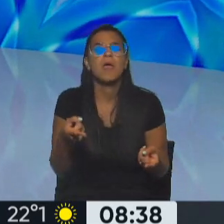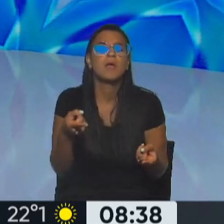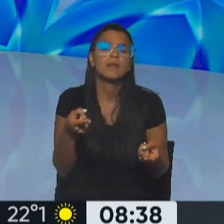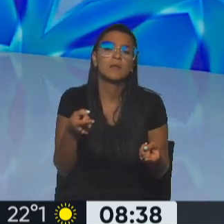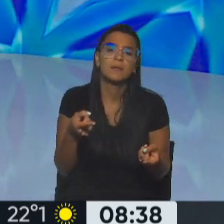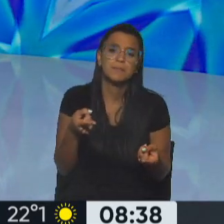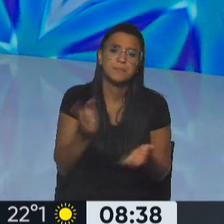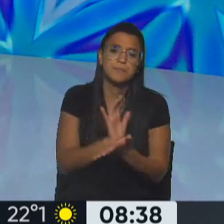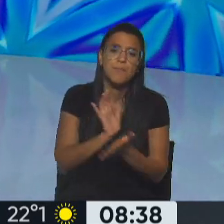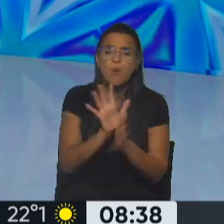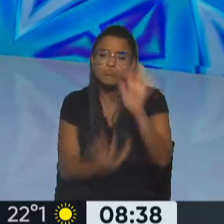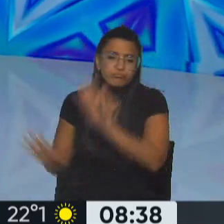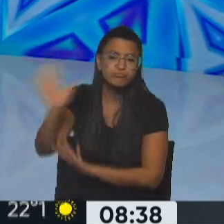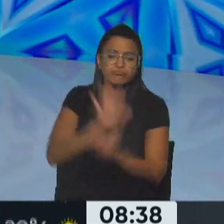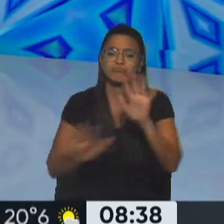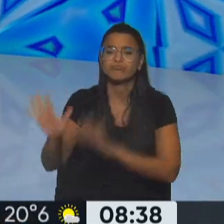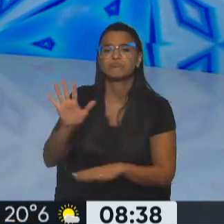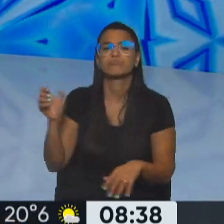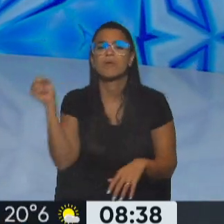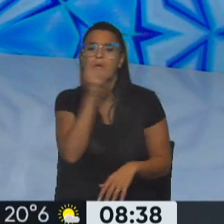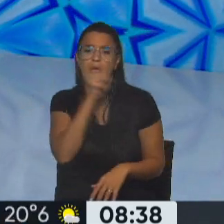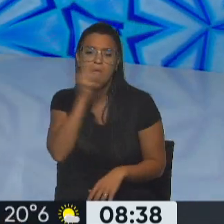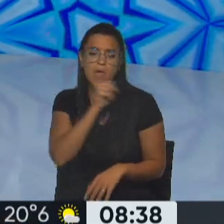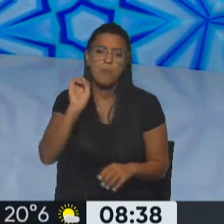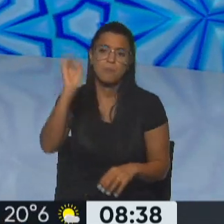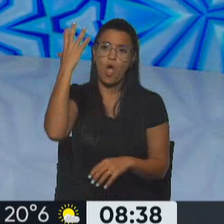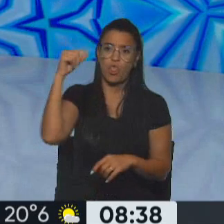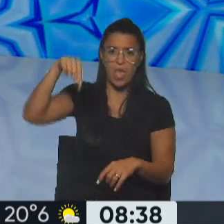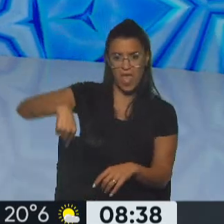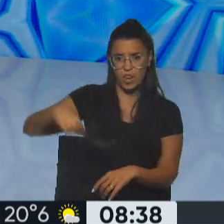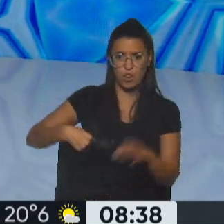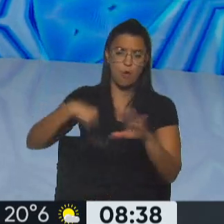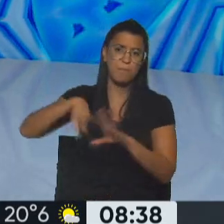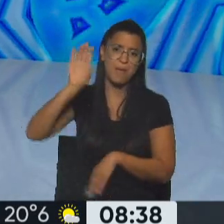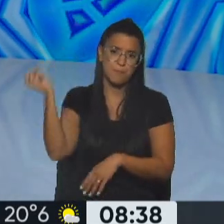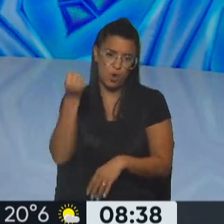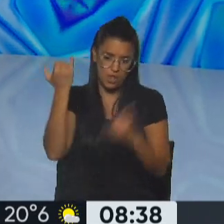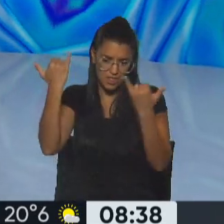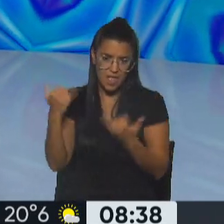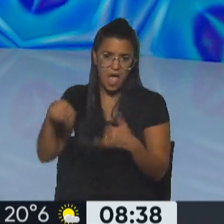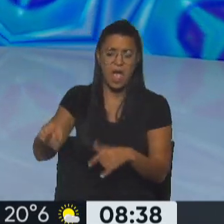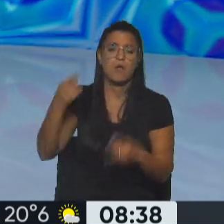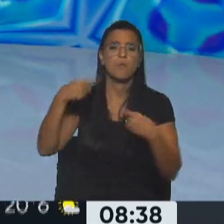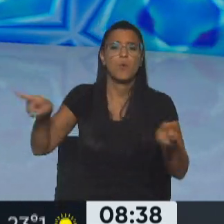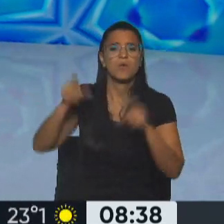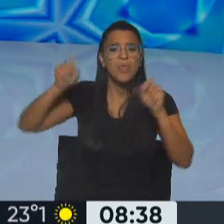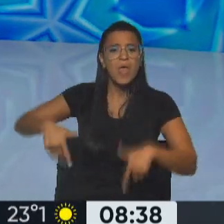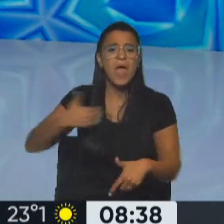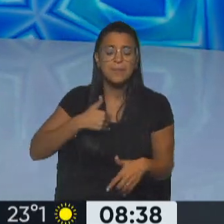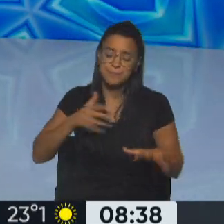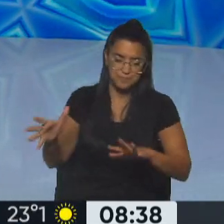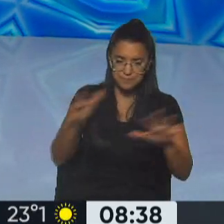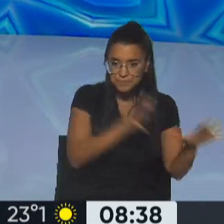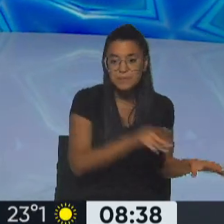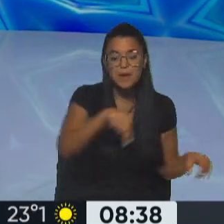con esa armada de artistas urbanos que cada vez toman más importancia y más lugar dentro de la escena musical argentina. Pero dejamos de hablar